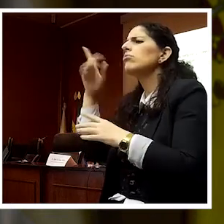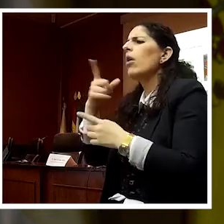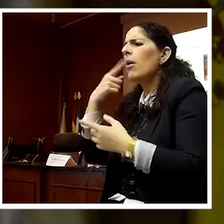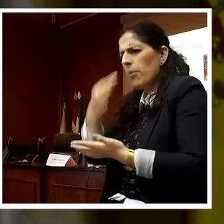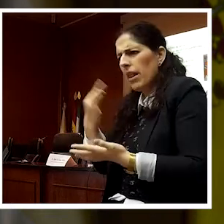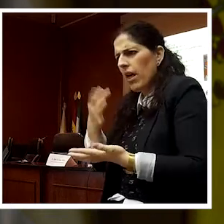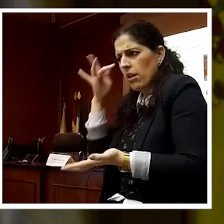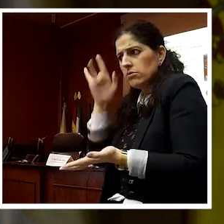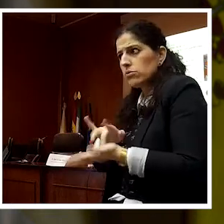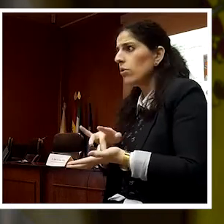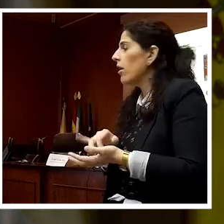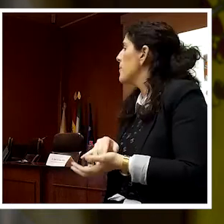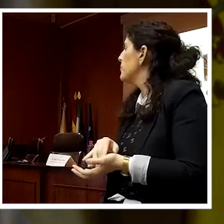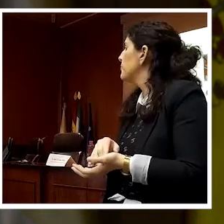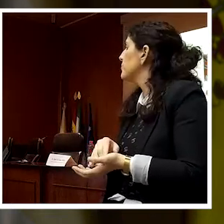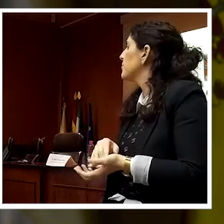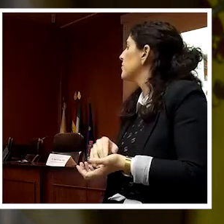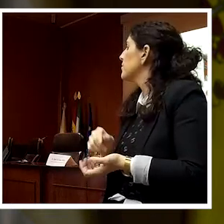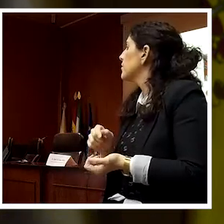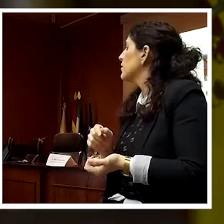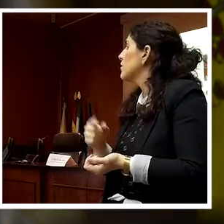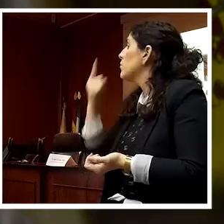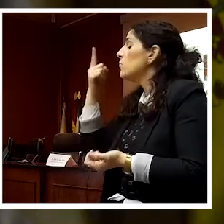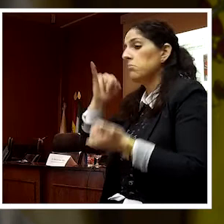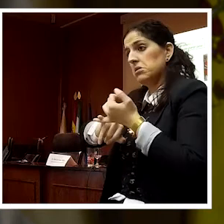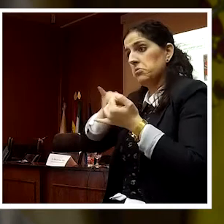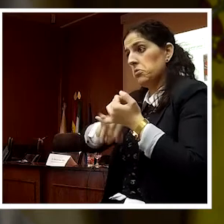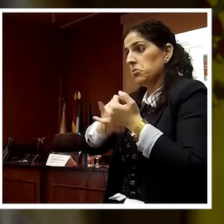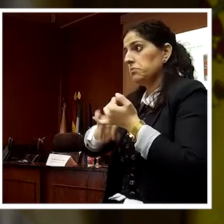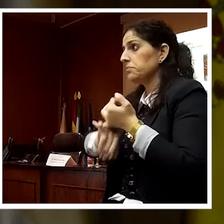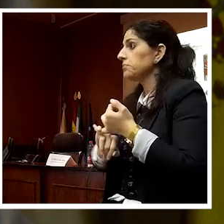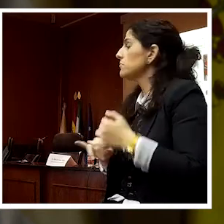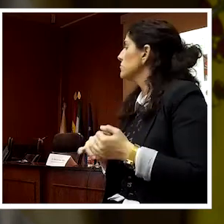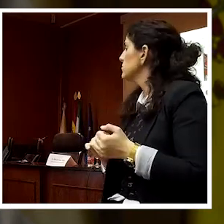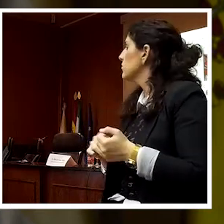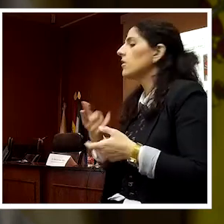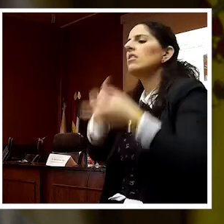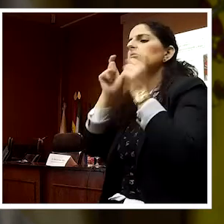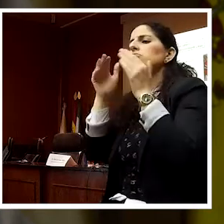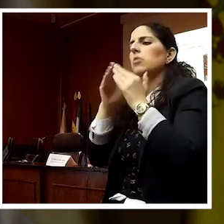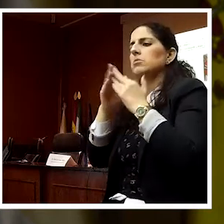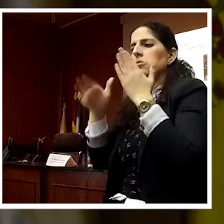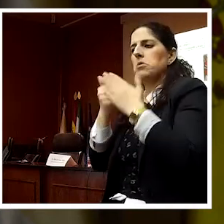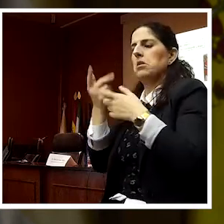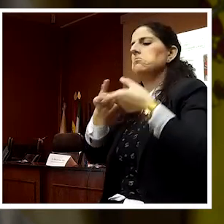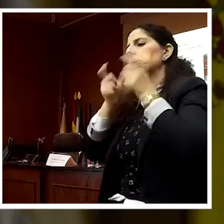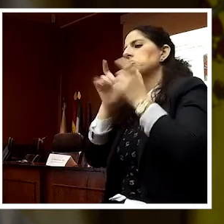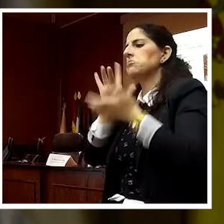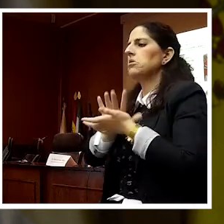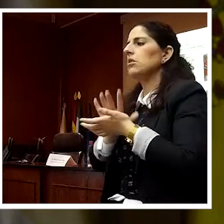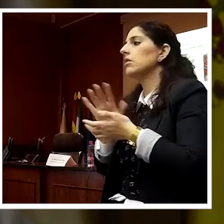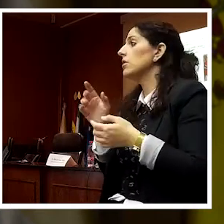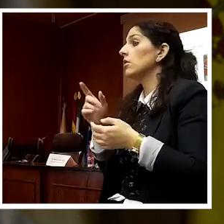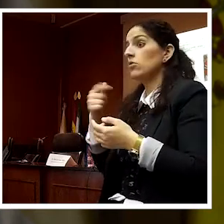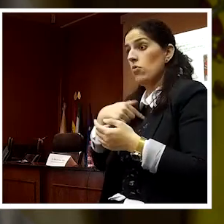real. Esto es un matrimonio, porque está desayunando en su casa por la mañana, este paciente lo